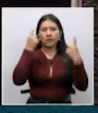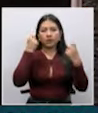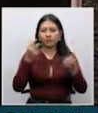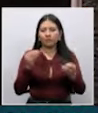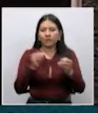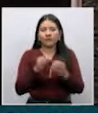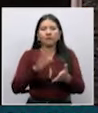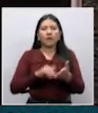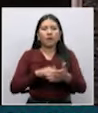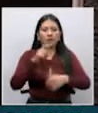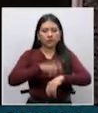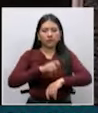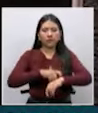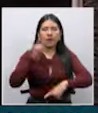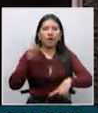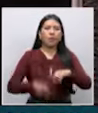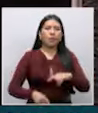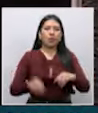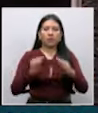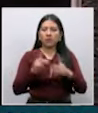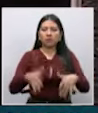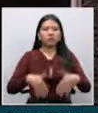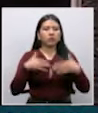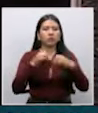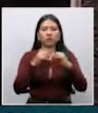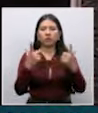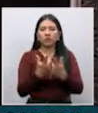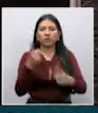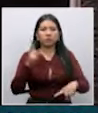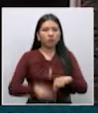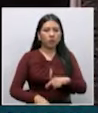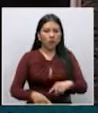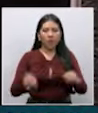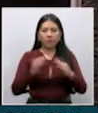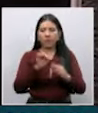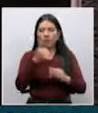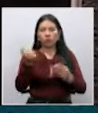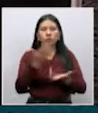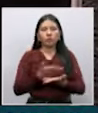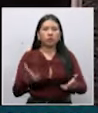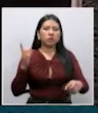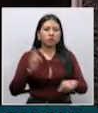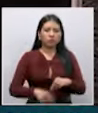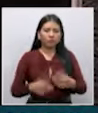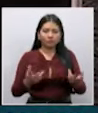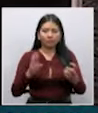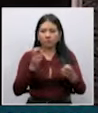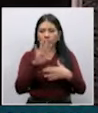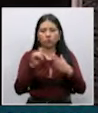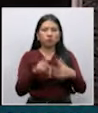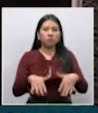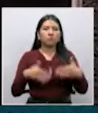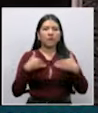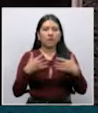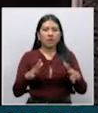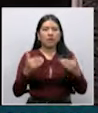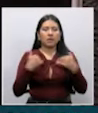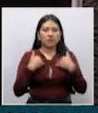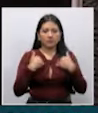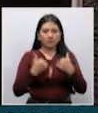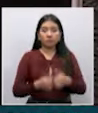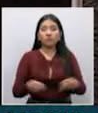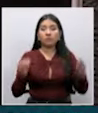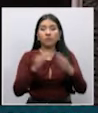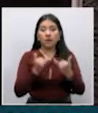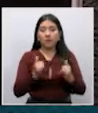nada, ni a vida social, ni a nada. Bueno, pero es la vida que uno tiene. Entonces,